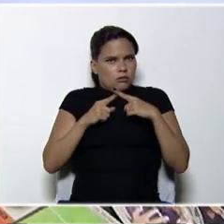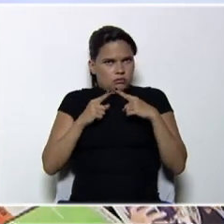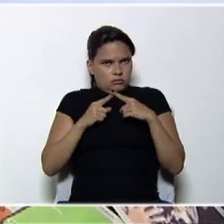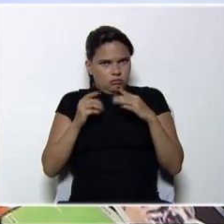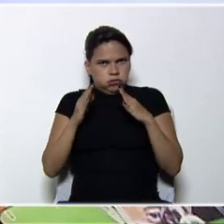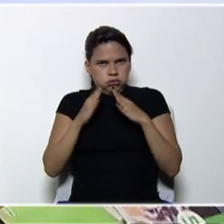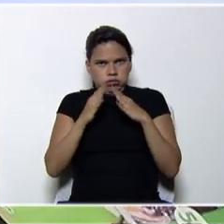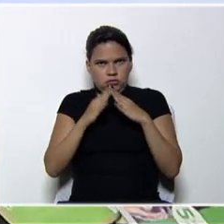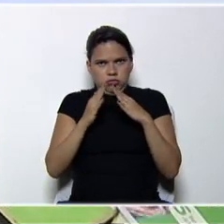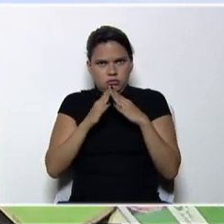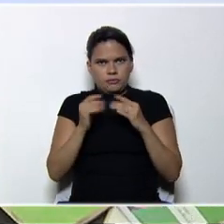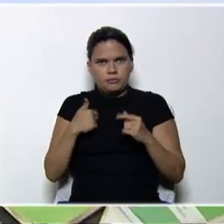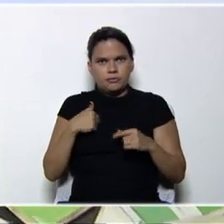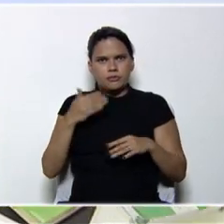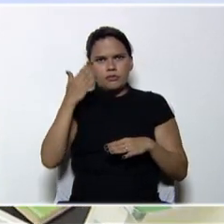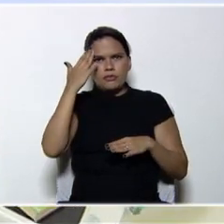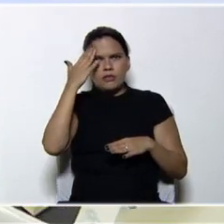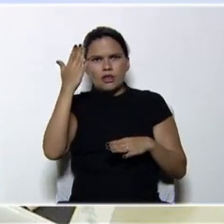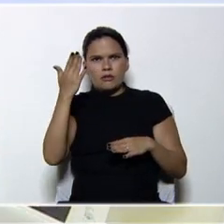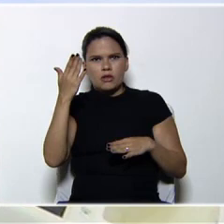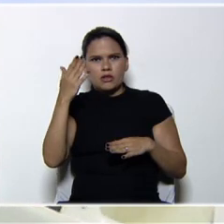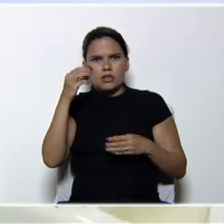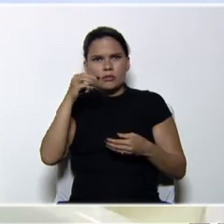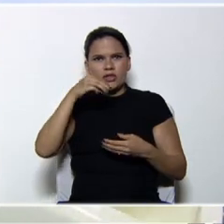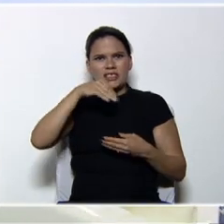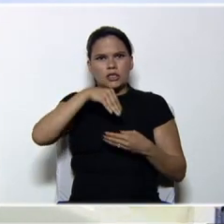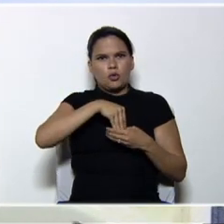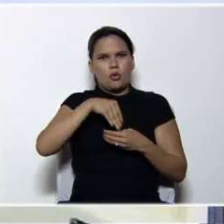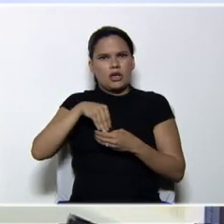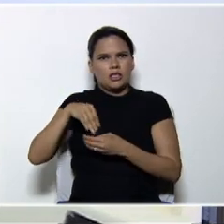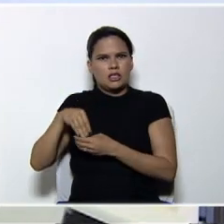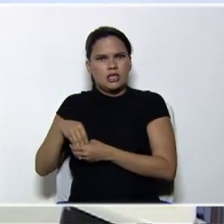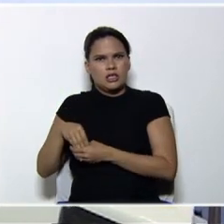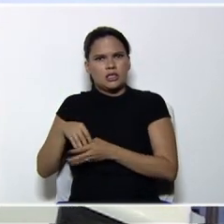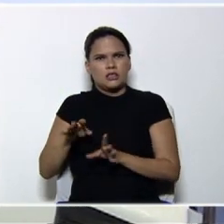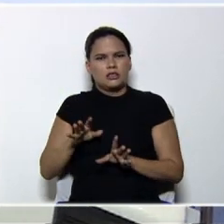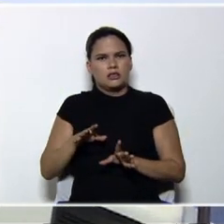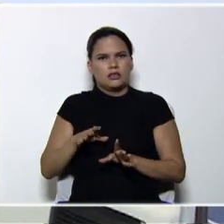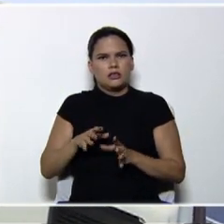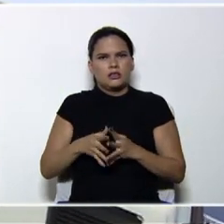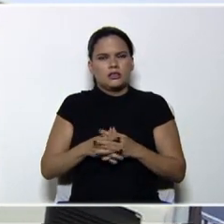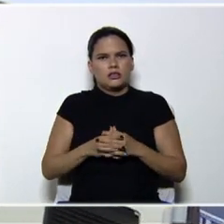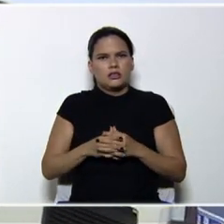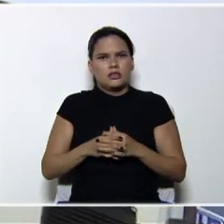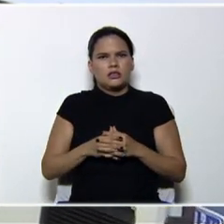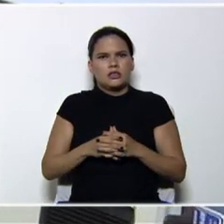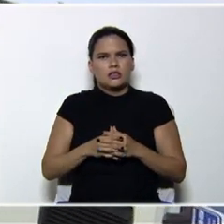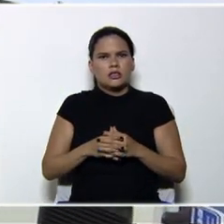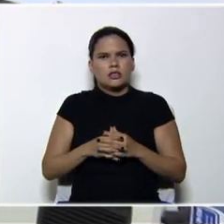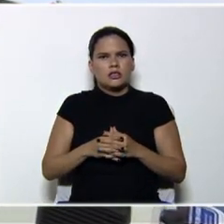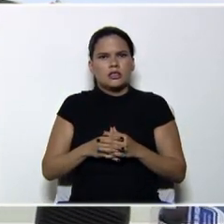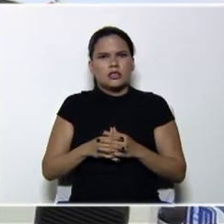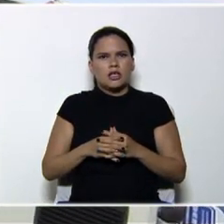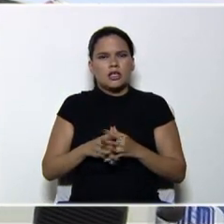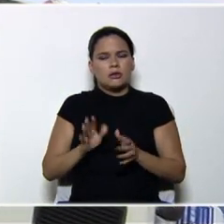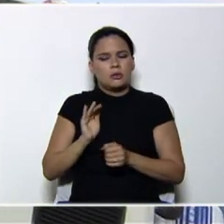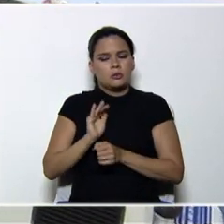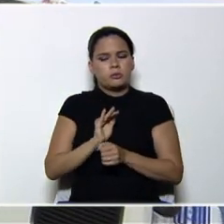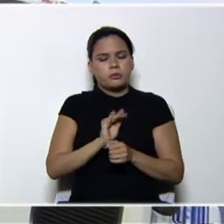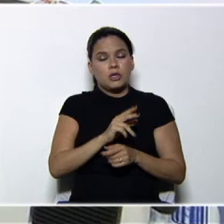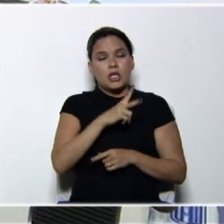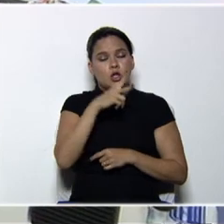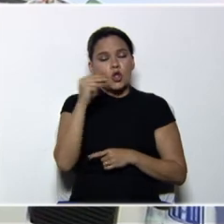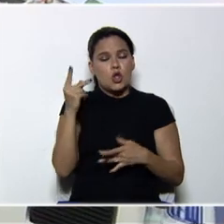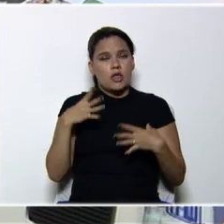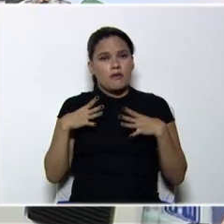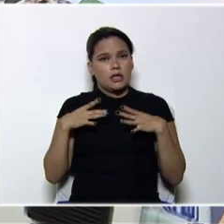pero sabiendo que estamos en una situación de pandemia, que estamos en un proceso de contingencia. Recuerden que estamos de prevención y no de